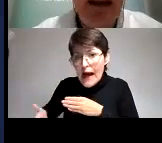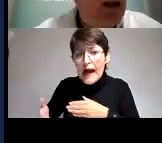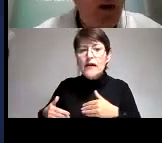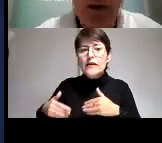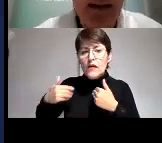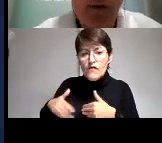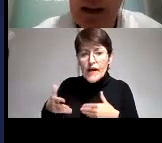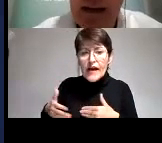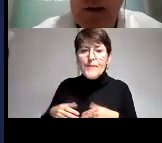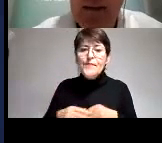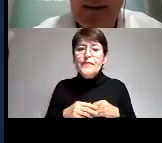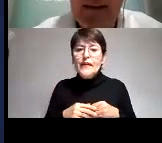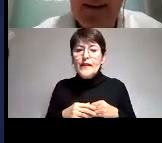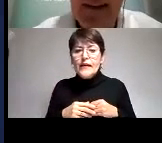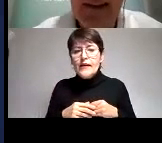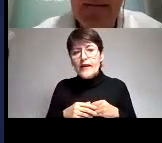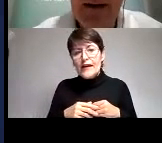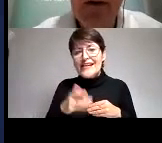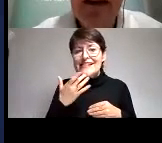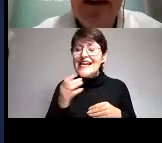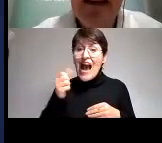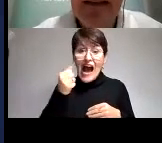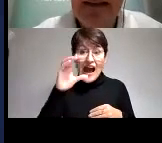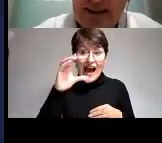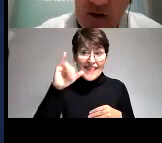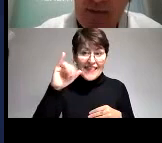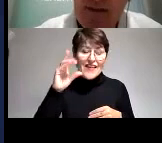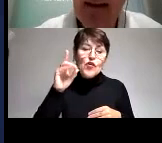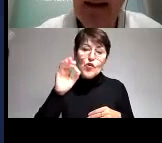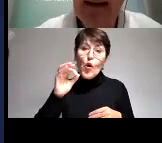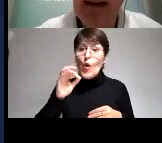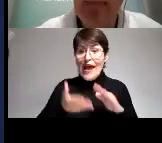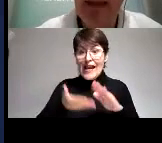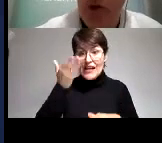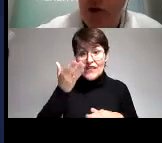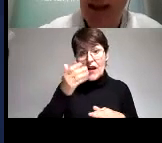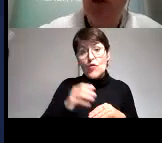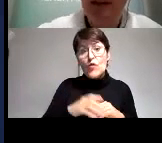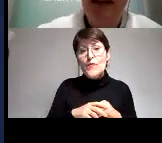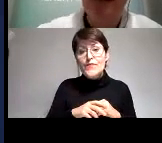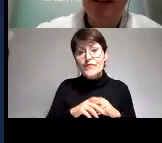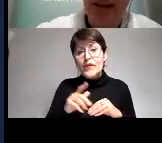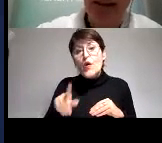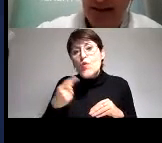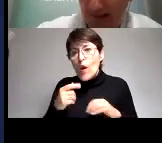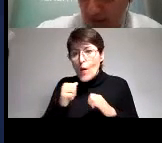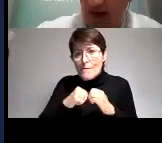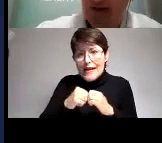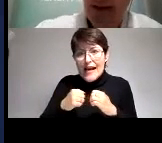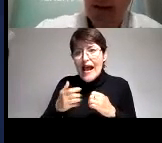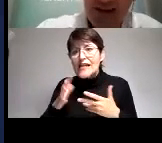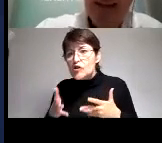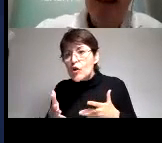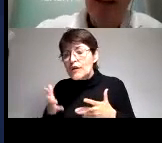excreción, y como comentábamos, si el grado de acidez es elevado, esa acidez será compensada cogiendo minerales de